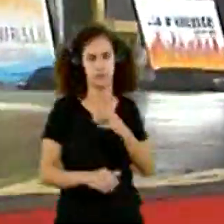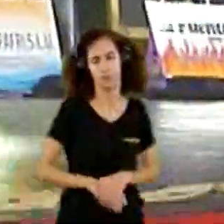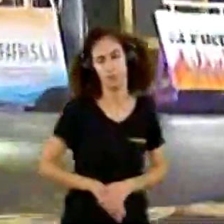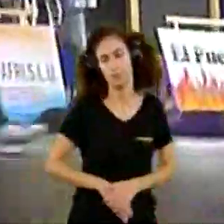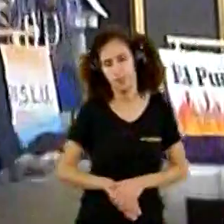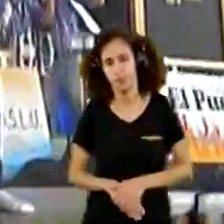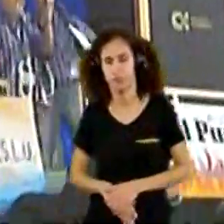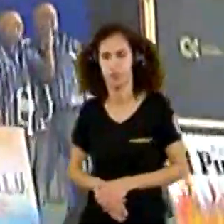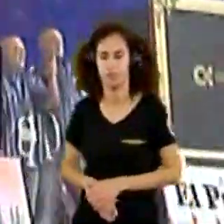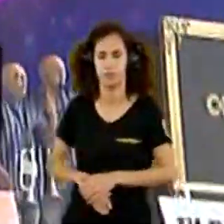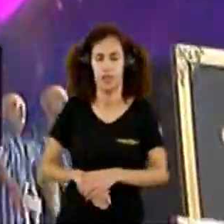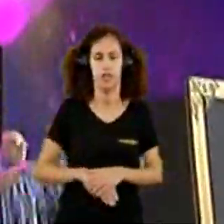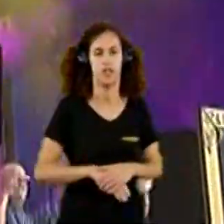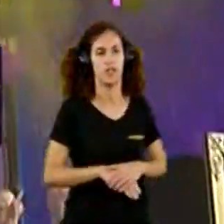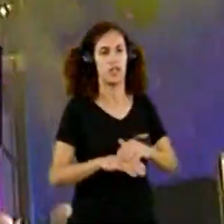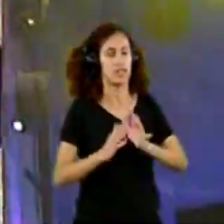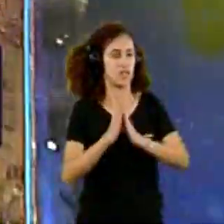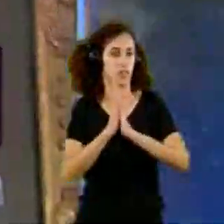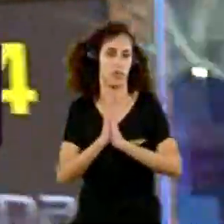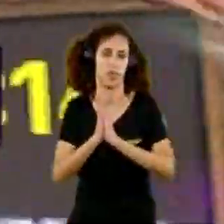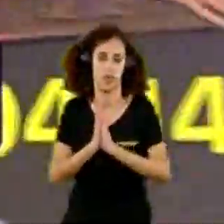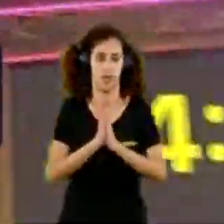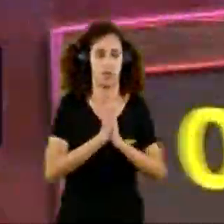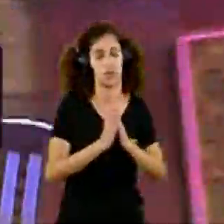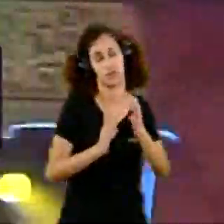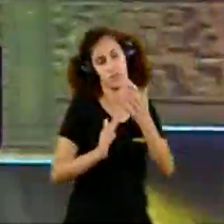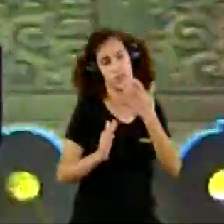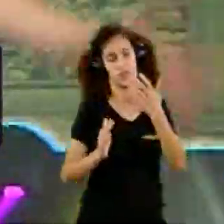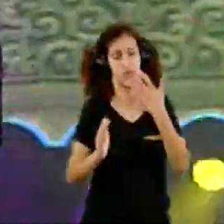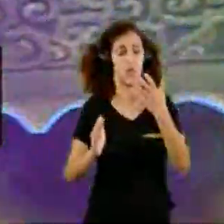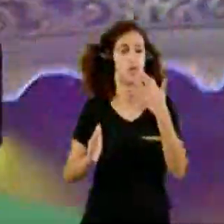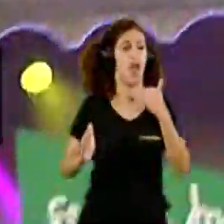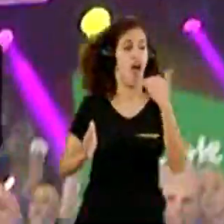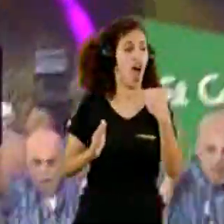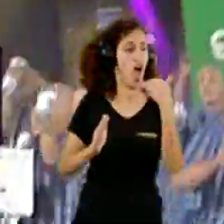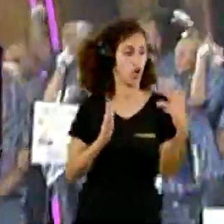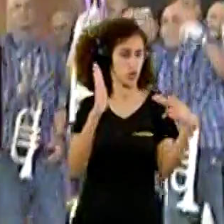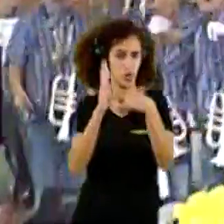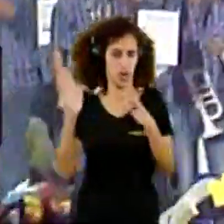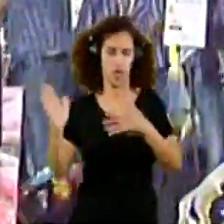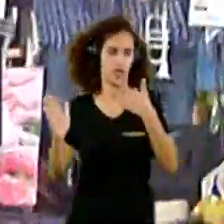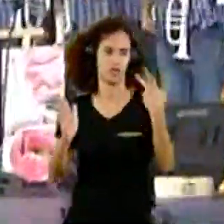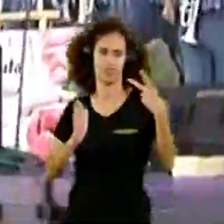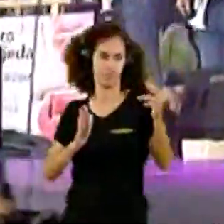compañeros. Trato de favor no tengo y si me lo ofreciera juro que no quiero.